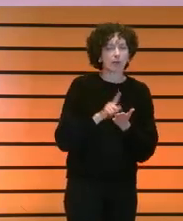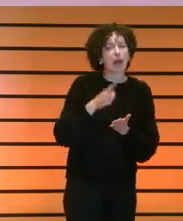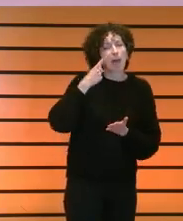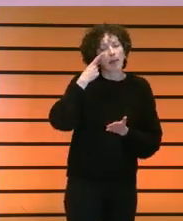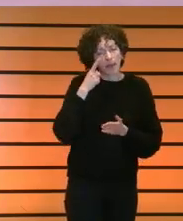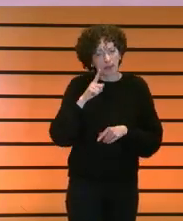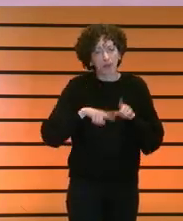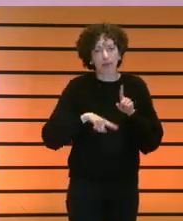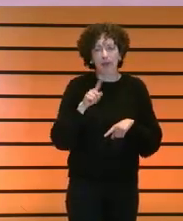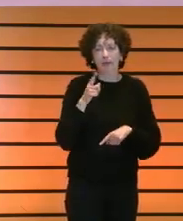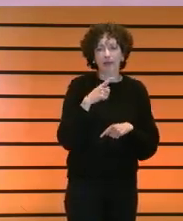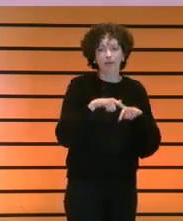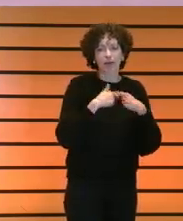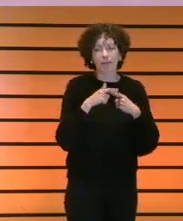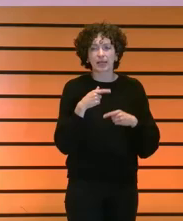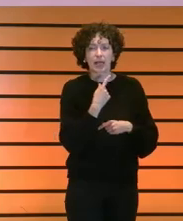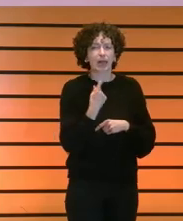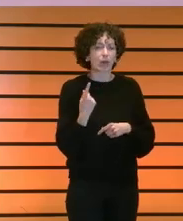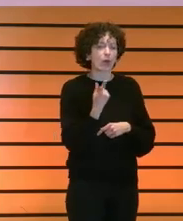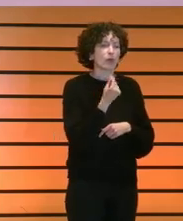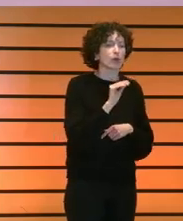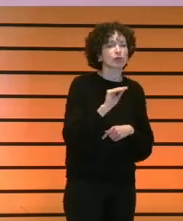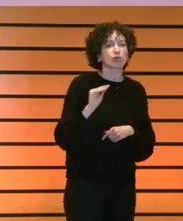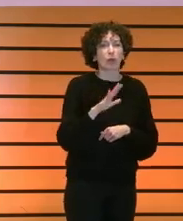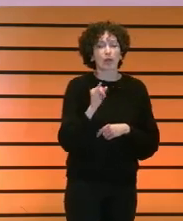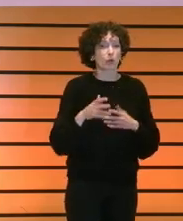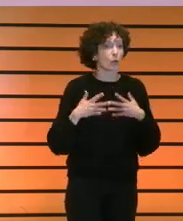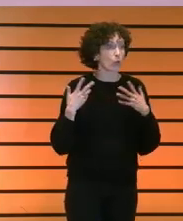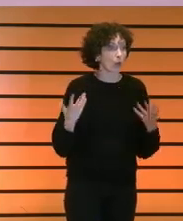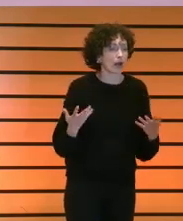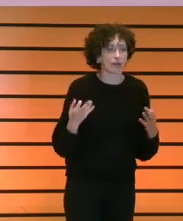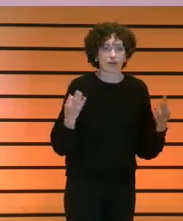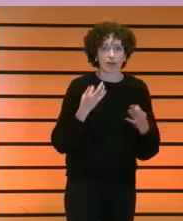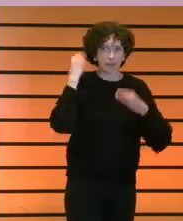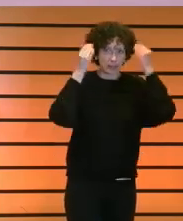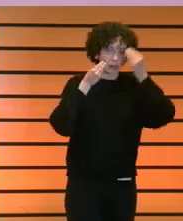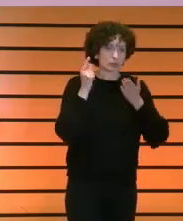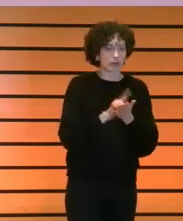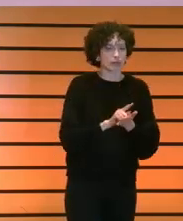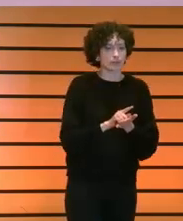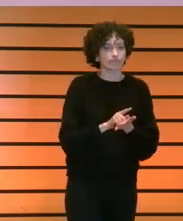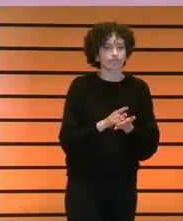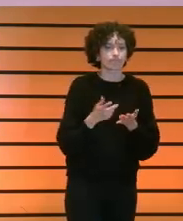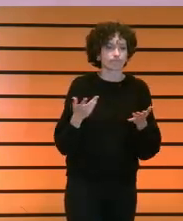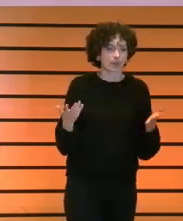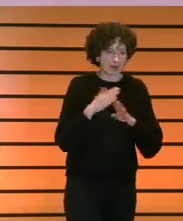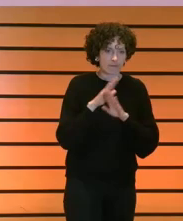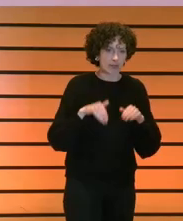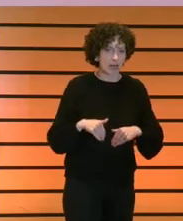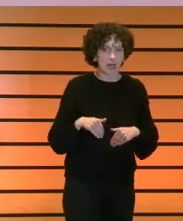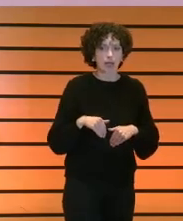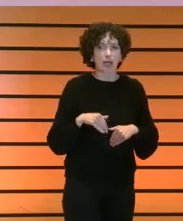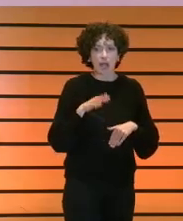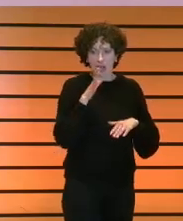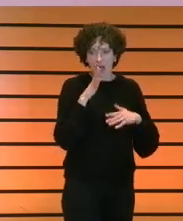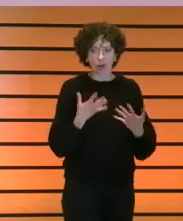posibilidades económicas que tuviera cada familia, pues habría que darle un replanteamiento a eso, pues todo esto efectivamente está ahora un